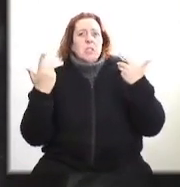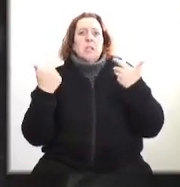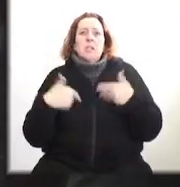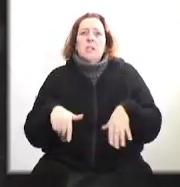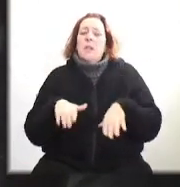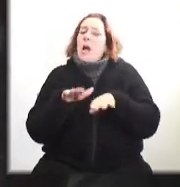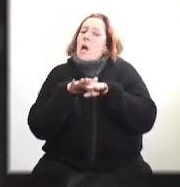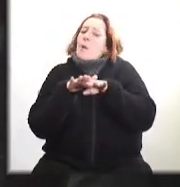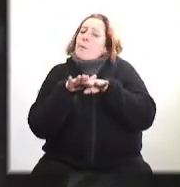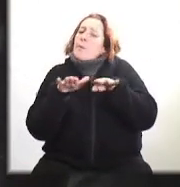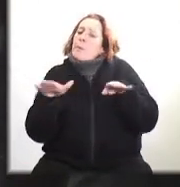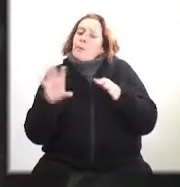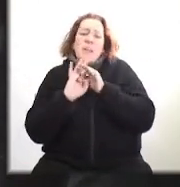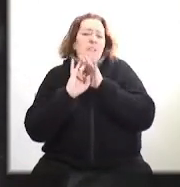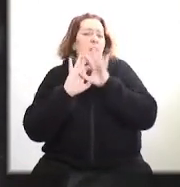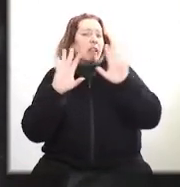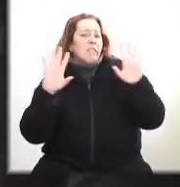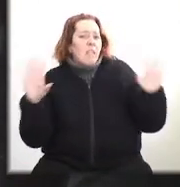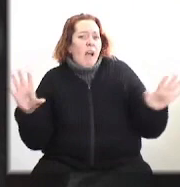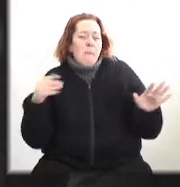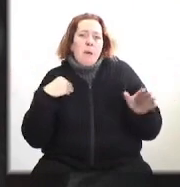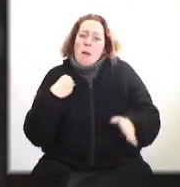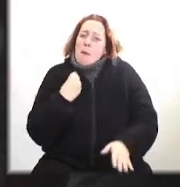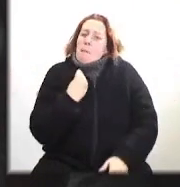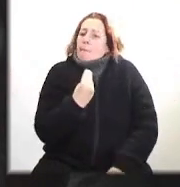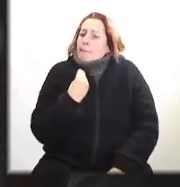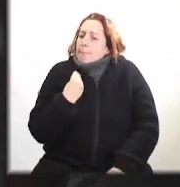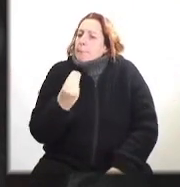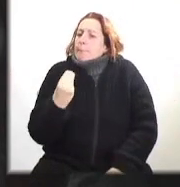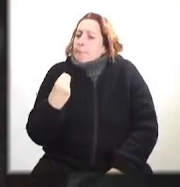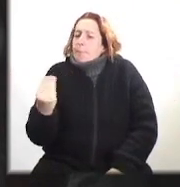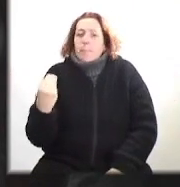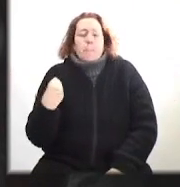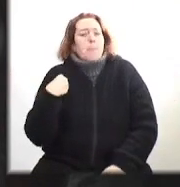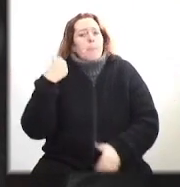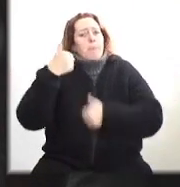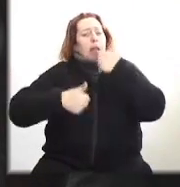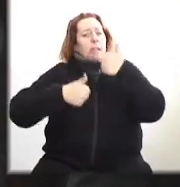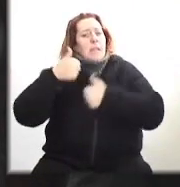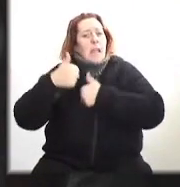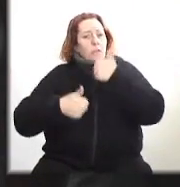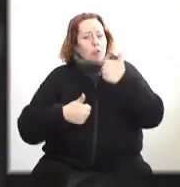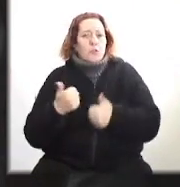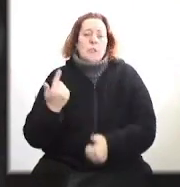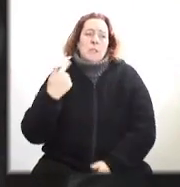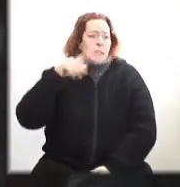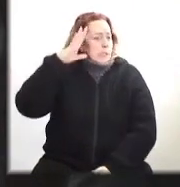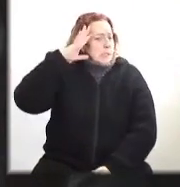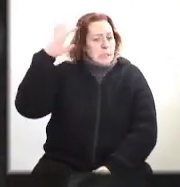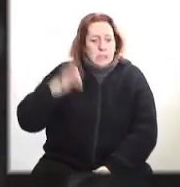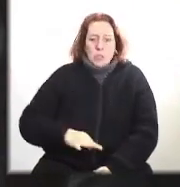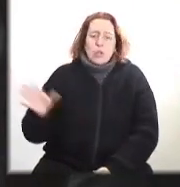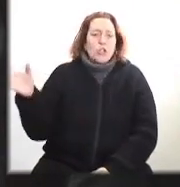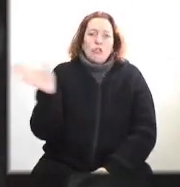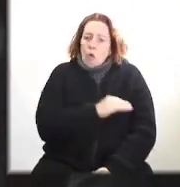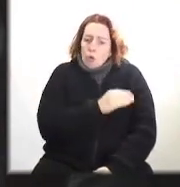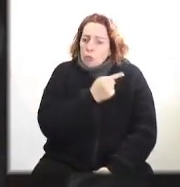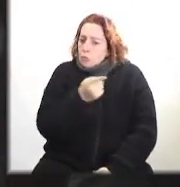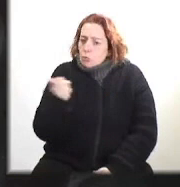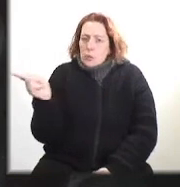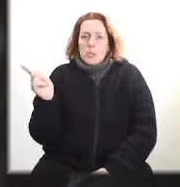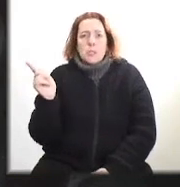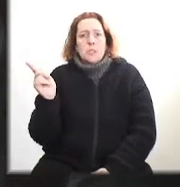la más absoluta libertad para postular candidatos y creo que todos ellos, en alguna